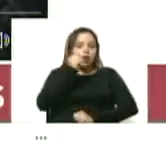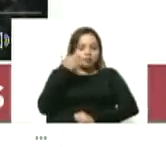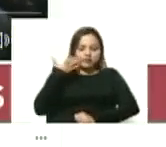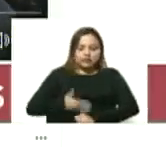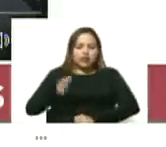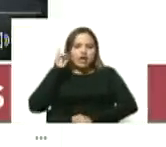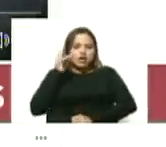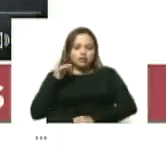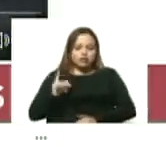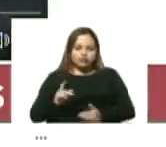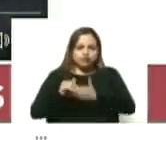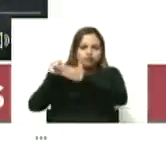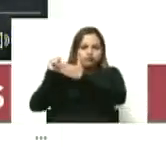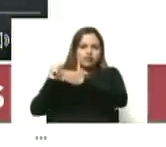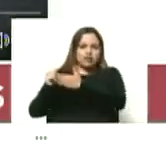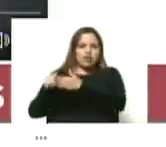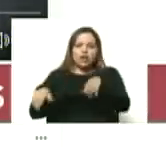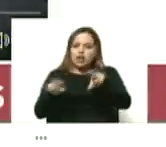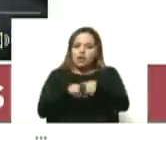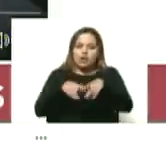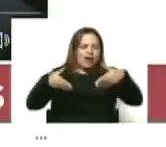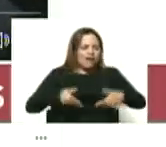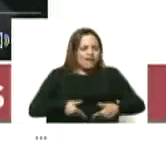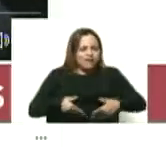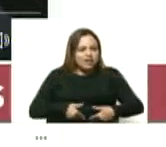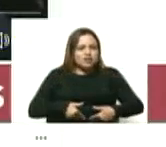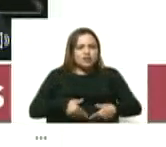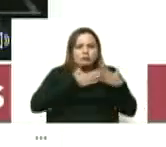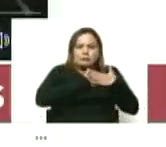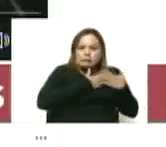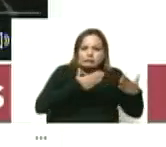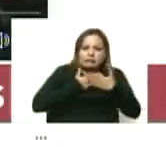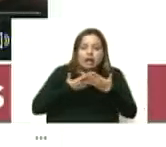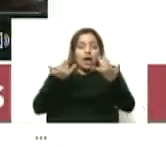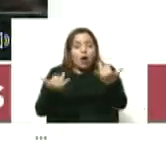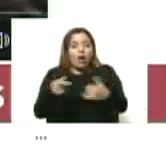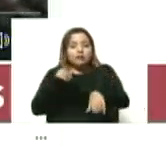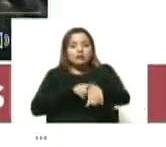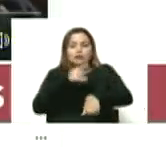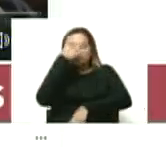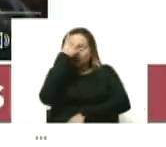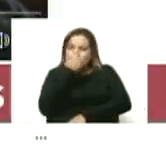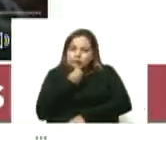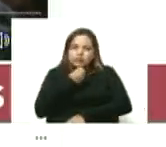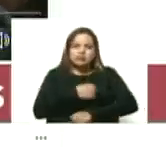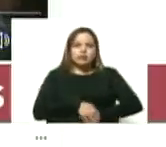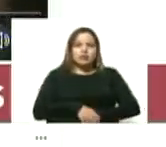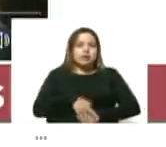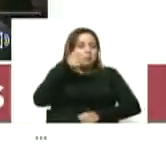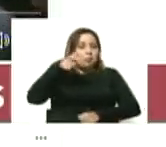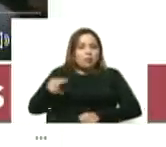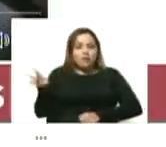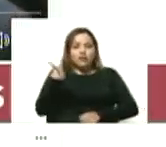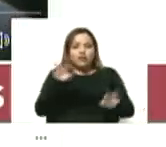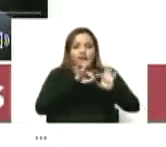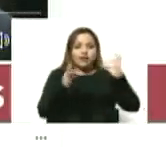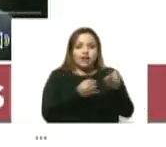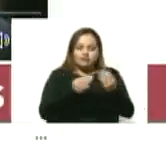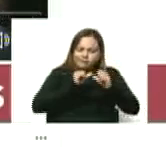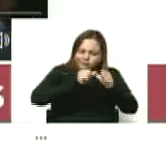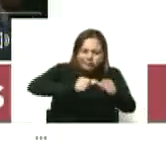caracteriza siempre, el esfuerzo y la dedicación para en estos momentos tristes de la familia venezolana. Estamos trabajando allí